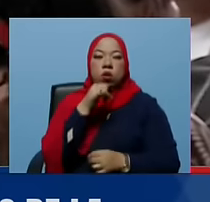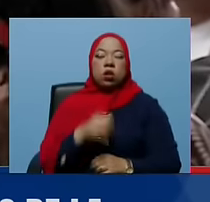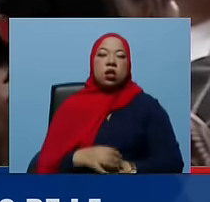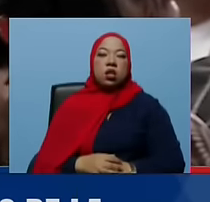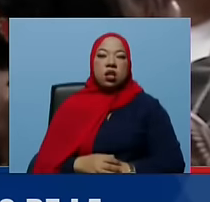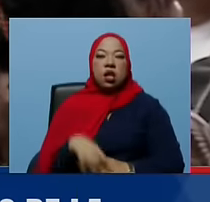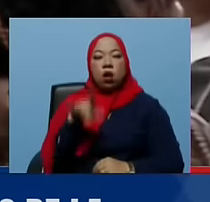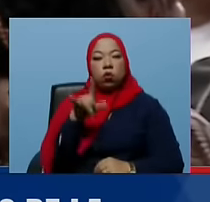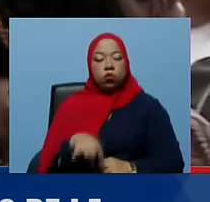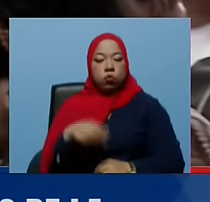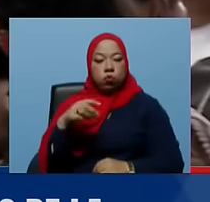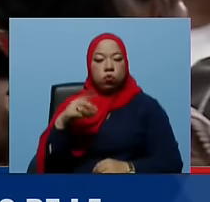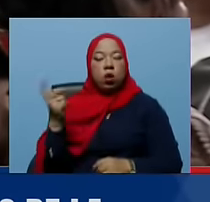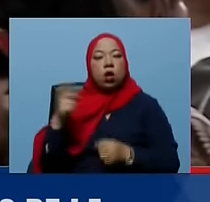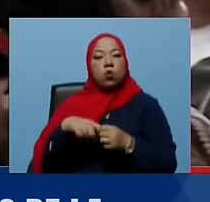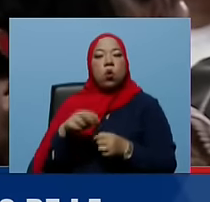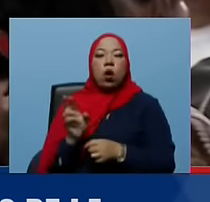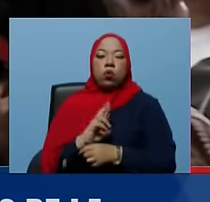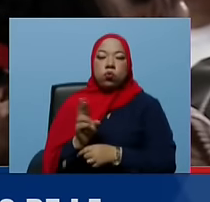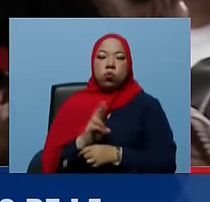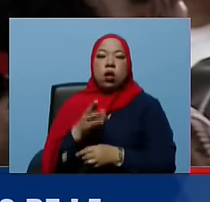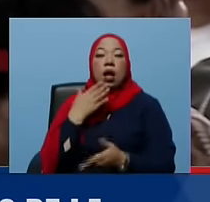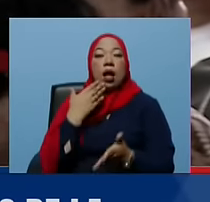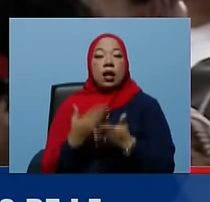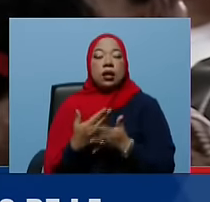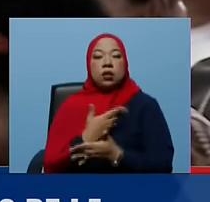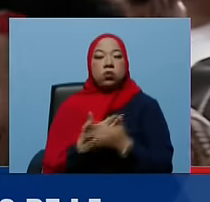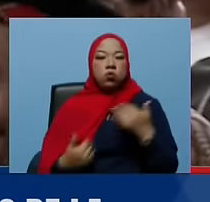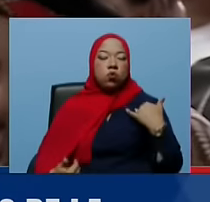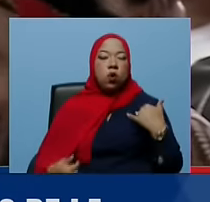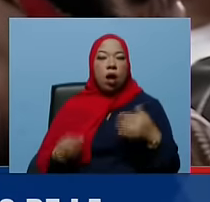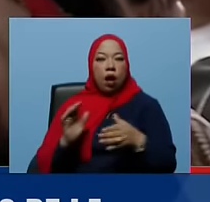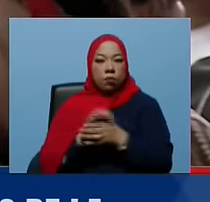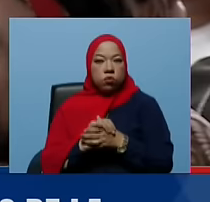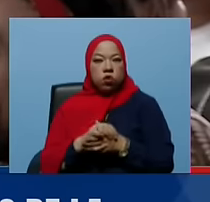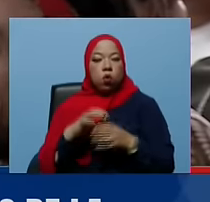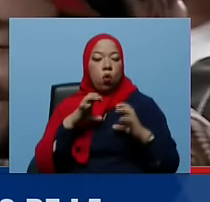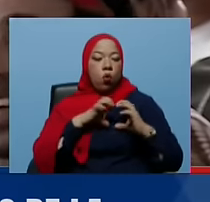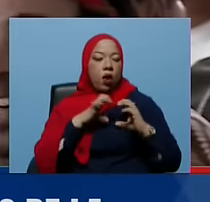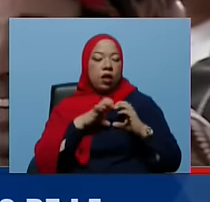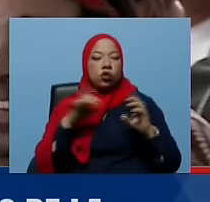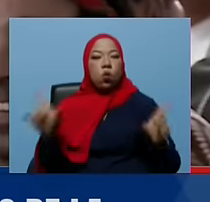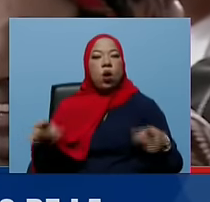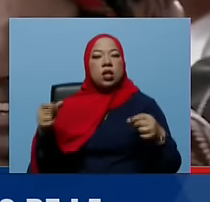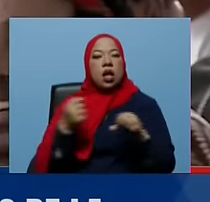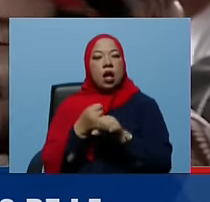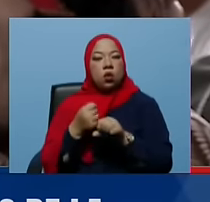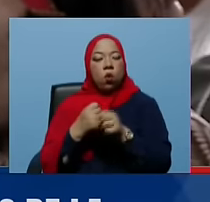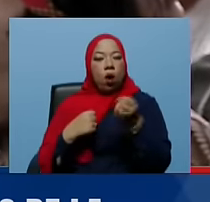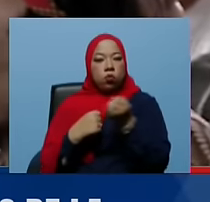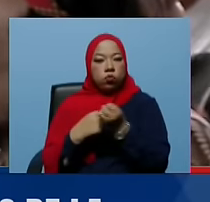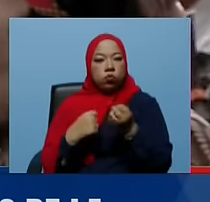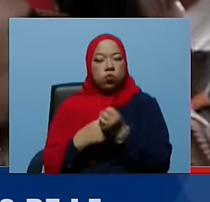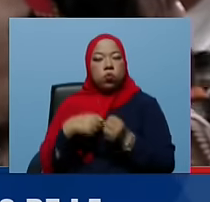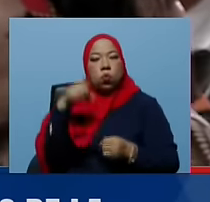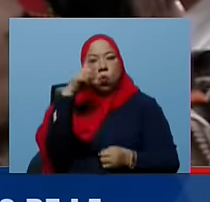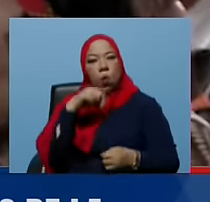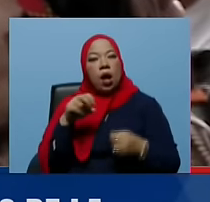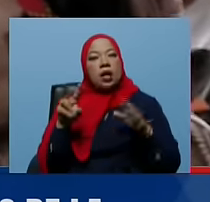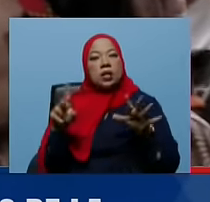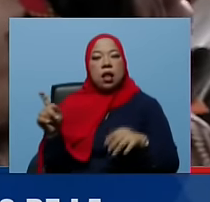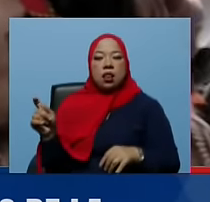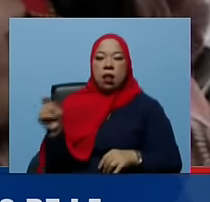y también de un montón de inquietudes. Muchísimas gracias también a nuestros compañeros de Corazón Llanero, quienes nos han apoyado durante todos estos